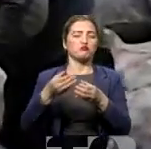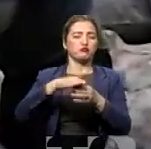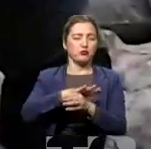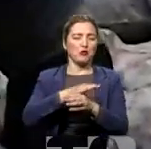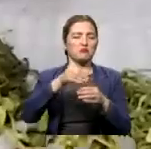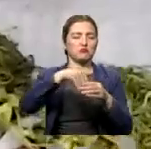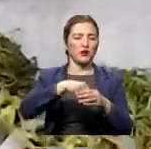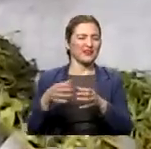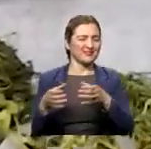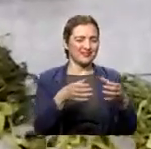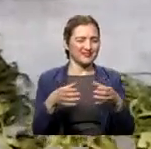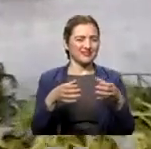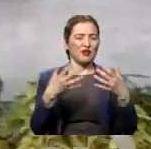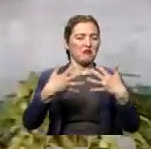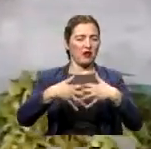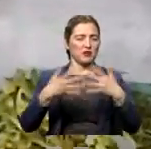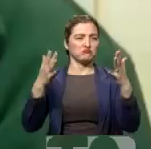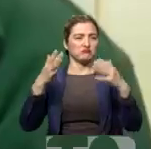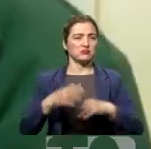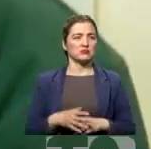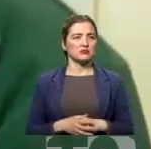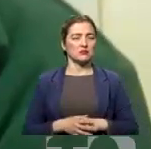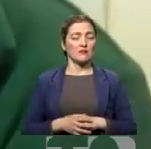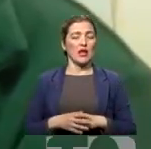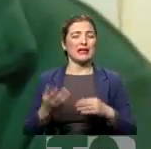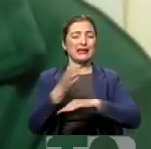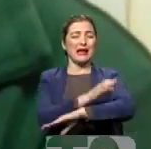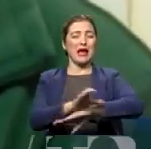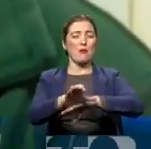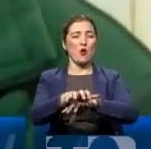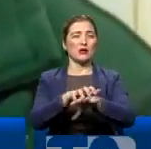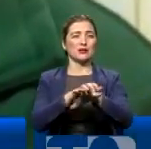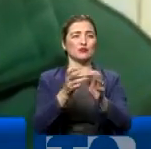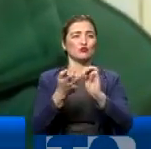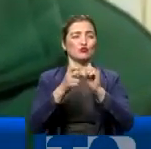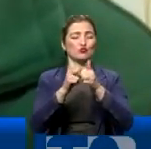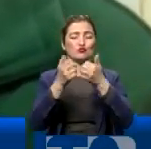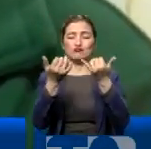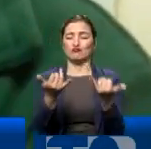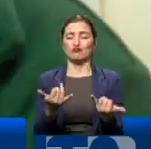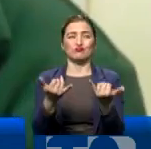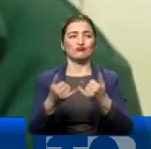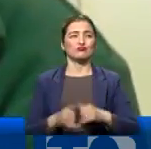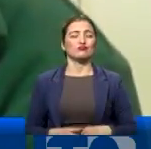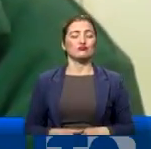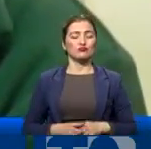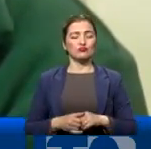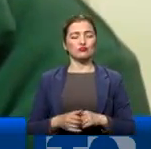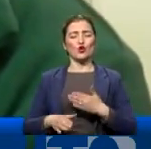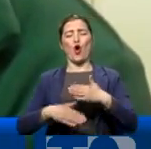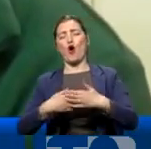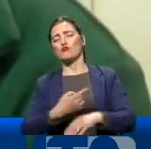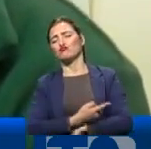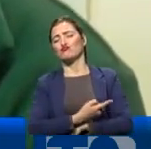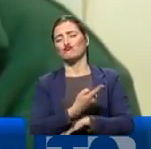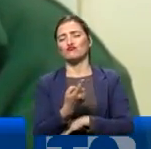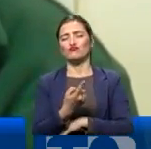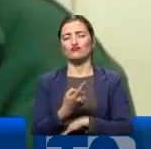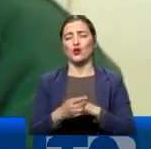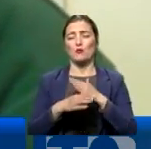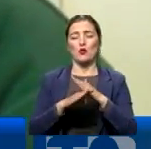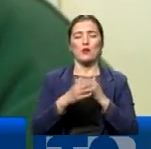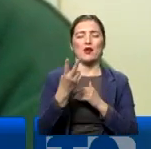que abastece los mercados del interior del país. En este momento estamos diariamente